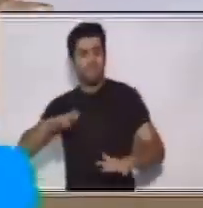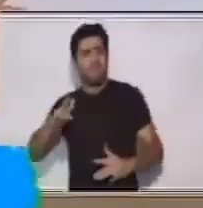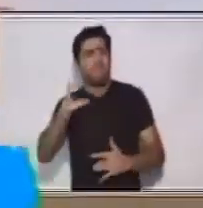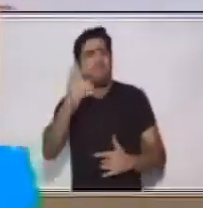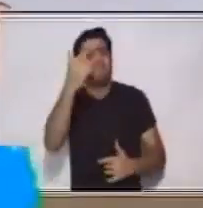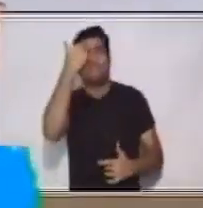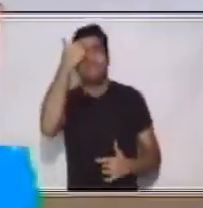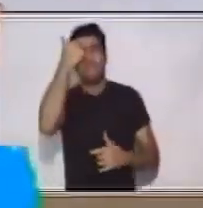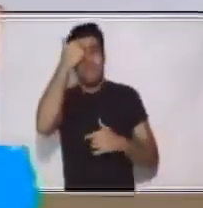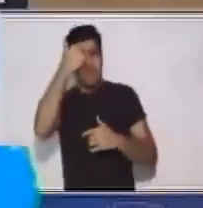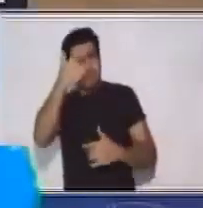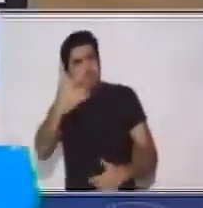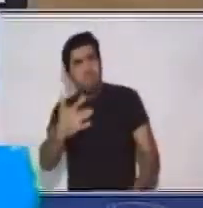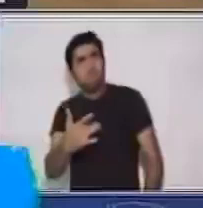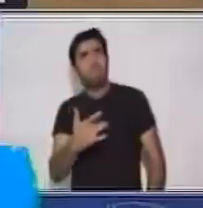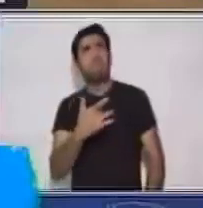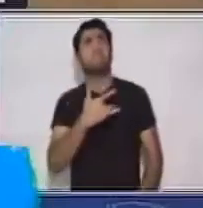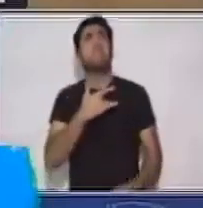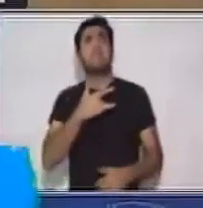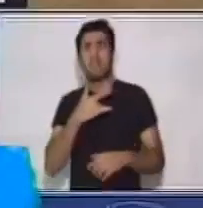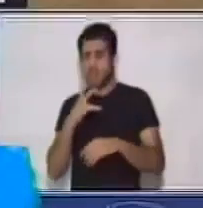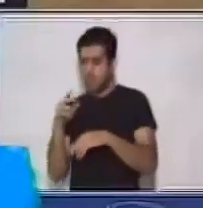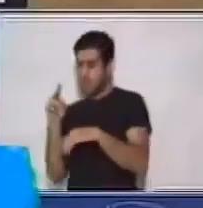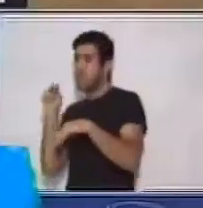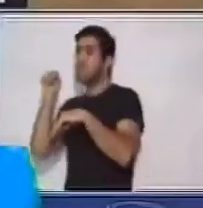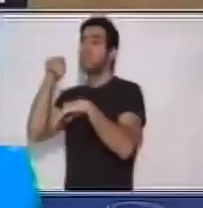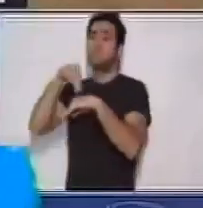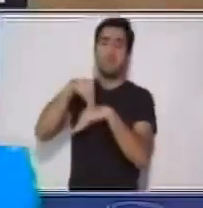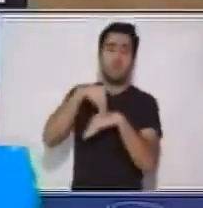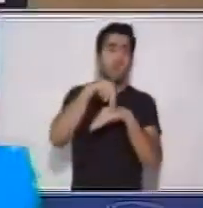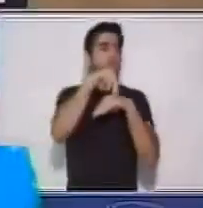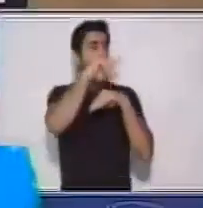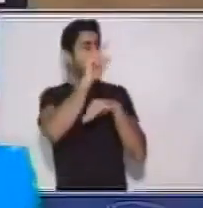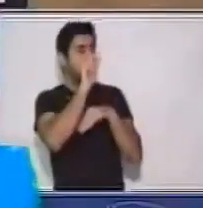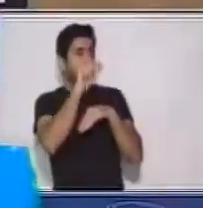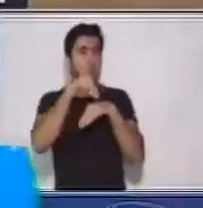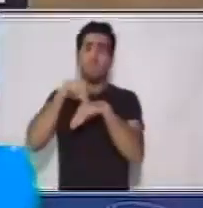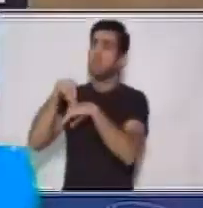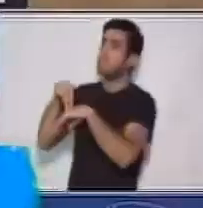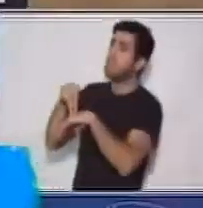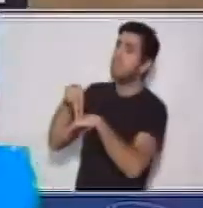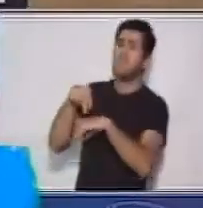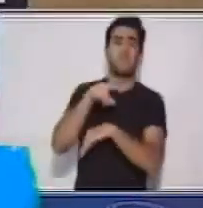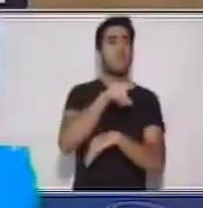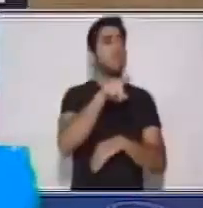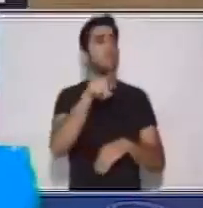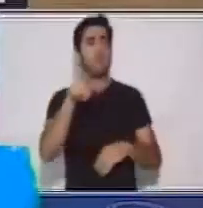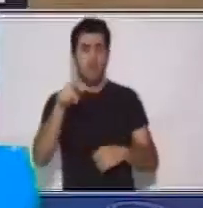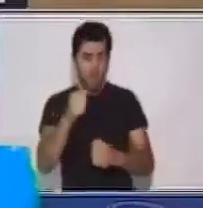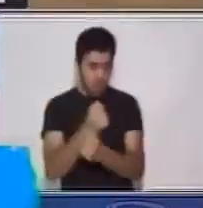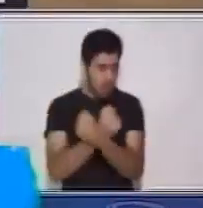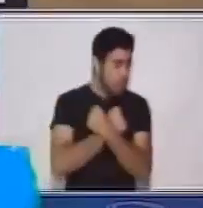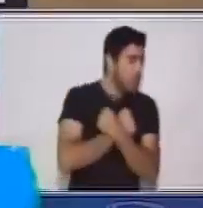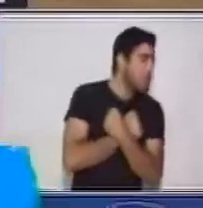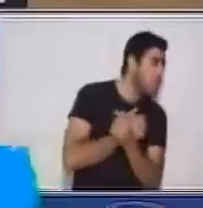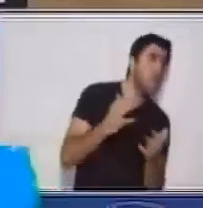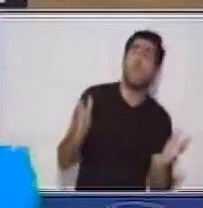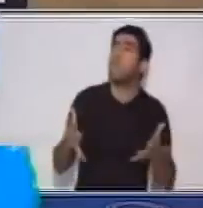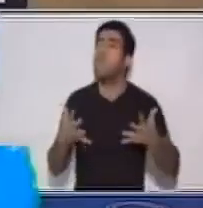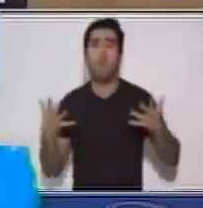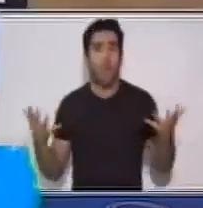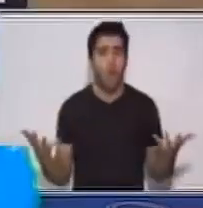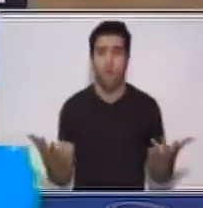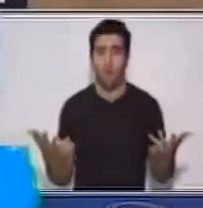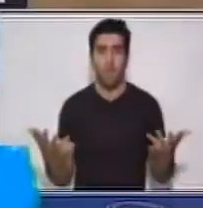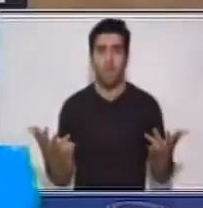se para en cada gajo preguntando por su amor. Ya remonta con su queja, ya pía por